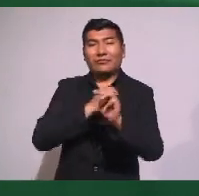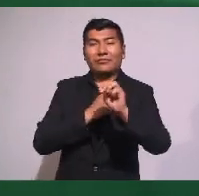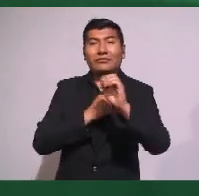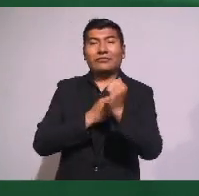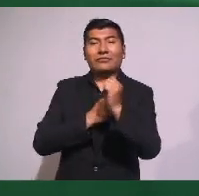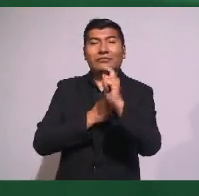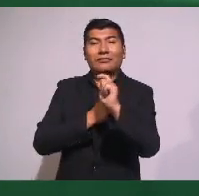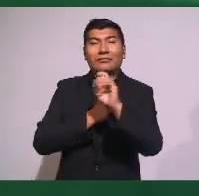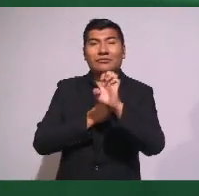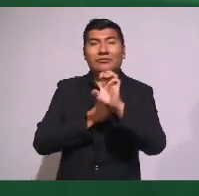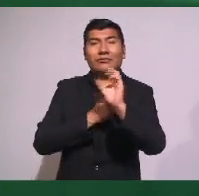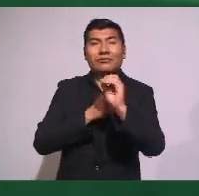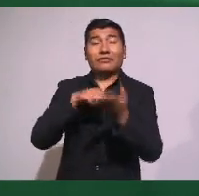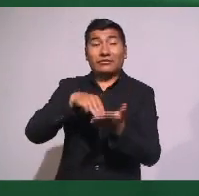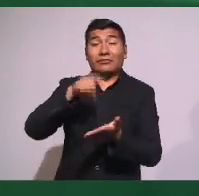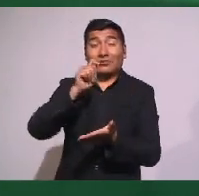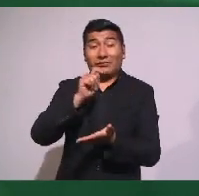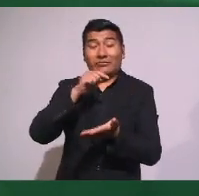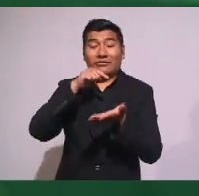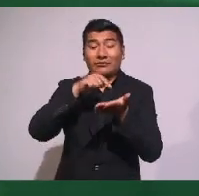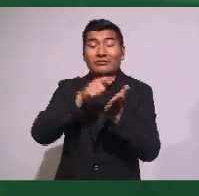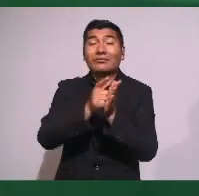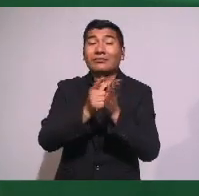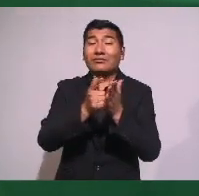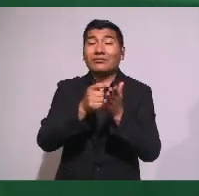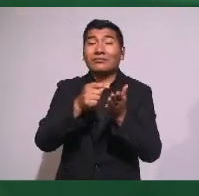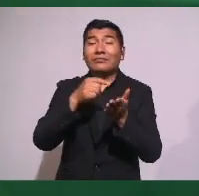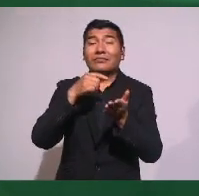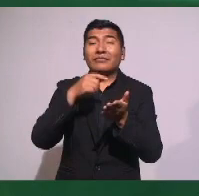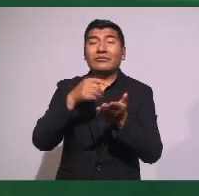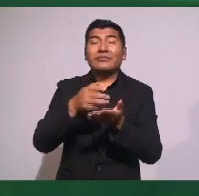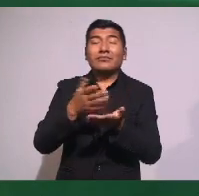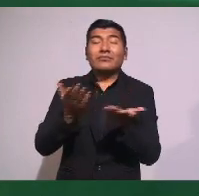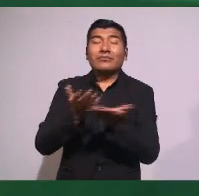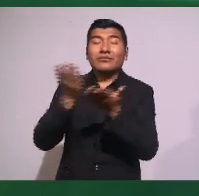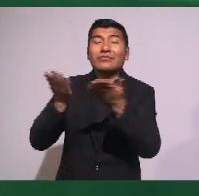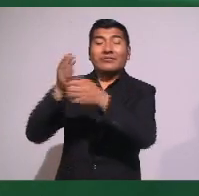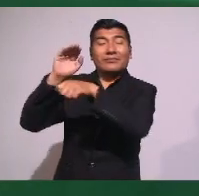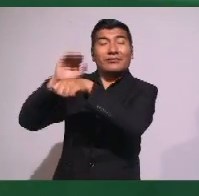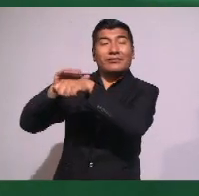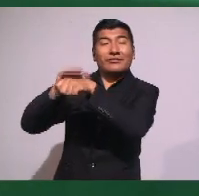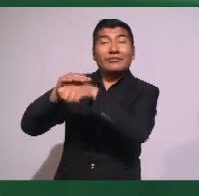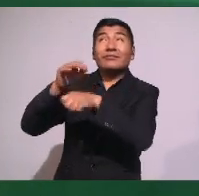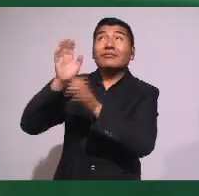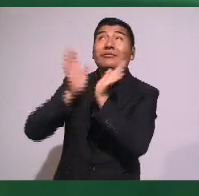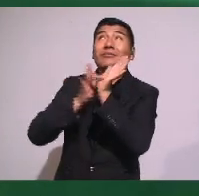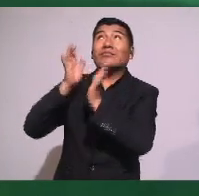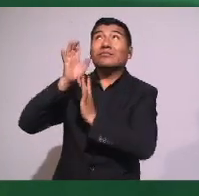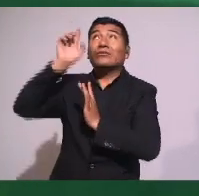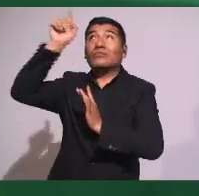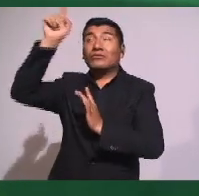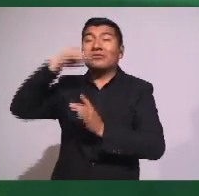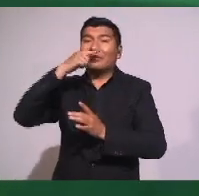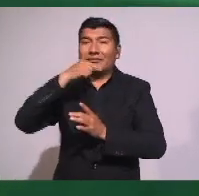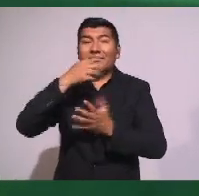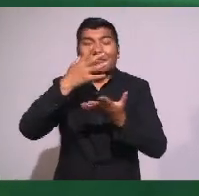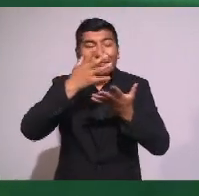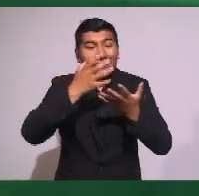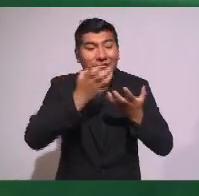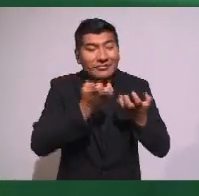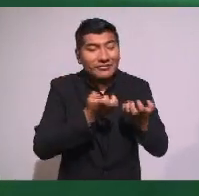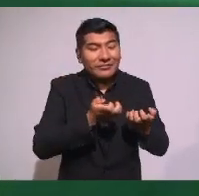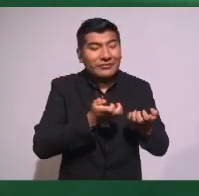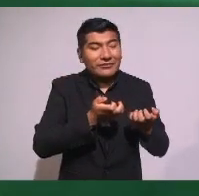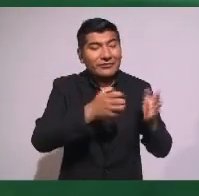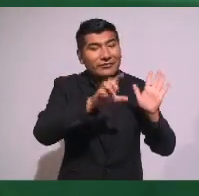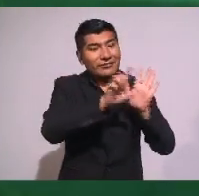hoy, en ese contexto del Sermón del Monte, Jesús dice que quiere llevar a